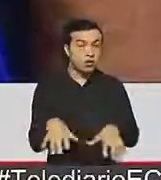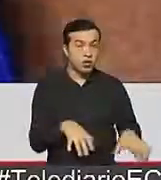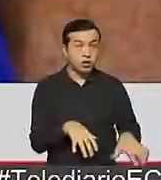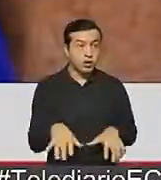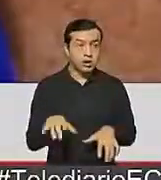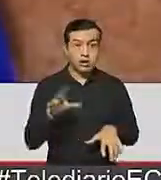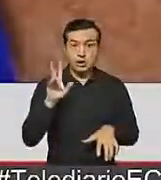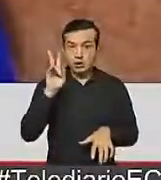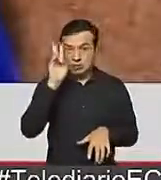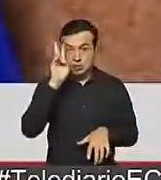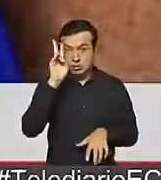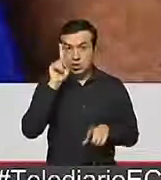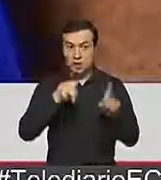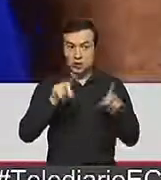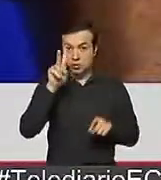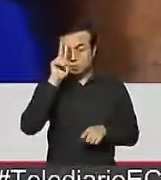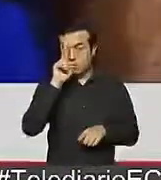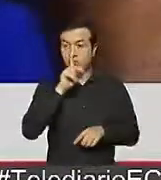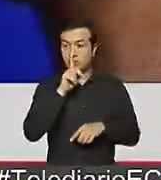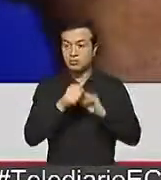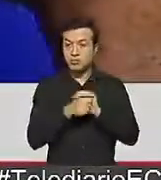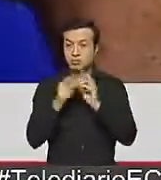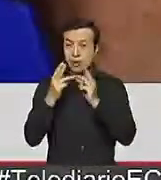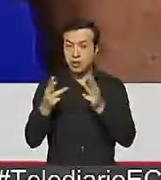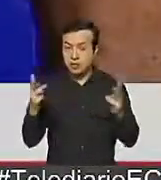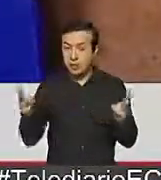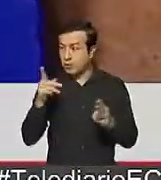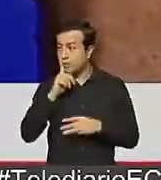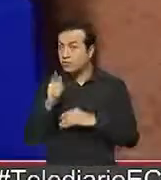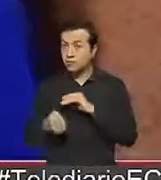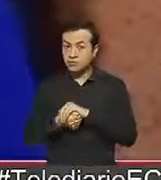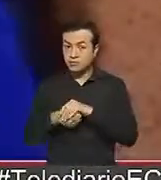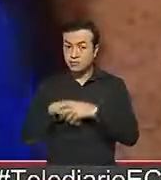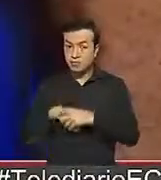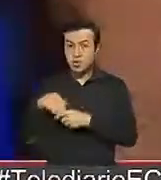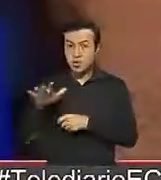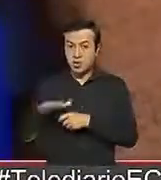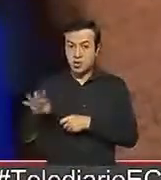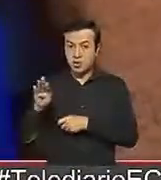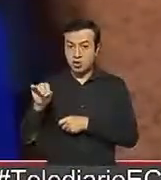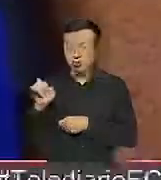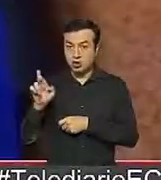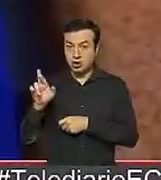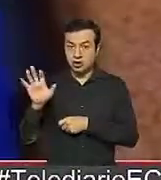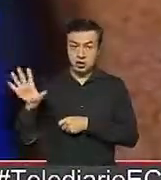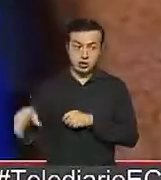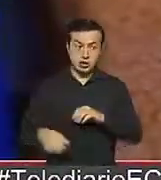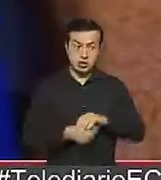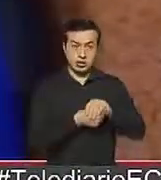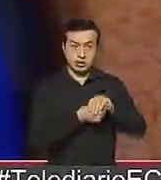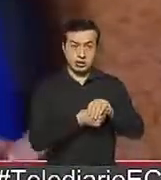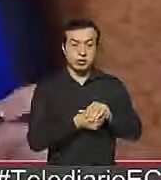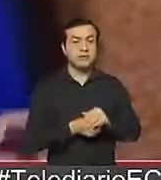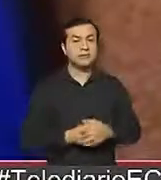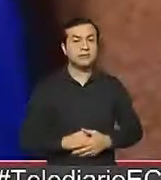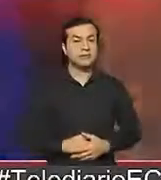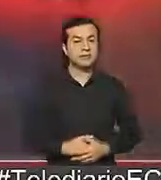desde diferentes centros operativos el traslado del material ilegal desde Buenos Aires hasta las chancadoras ilegales.